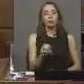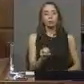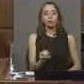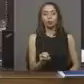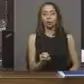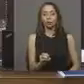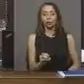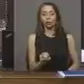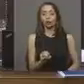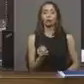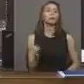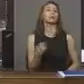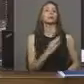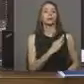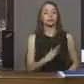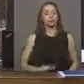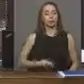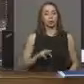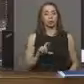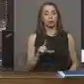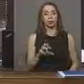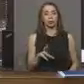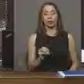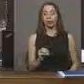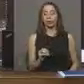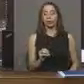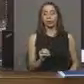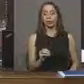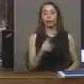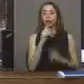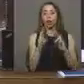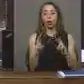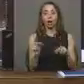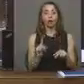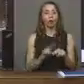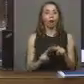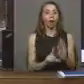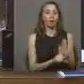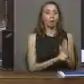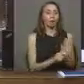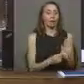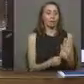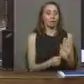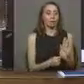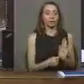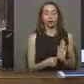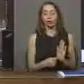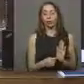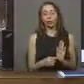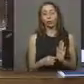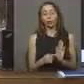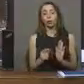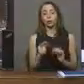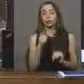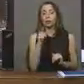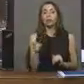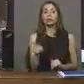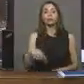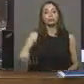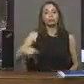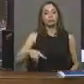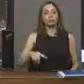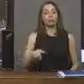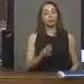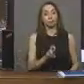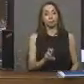Gracias, diputado Patricio Melero. Ojalá no hubiésemos tenido que legislar esto. En el tiempo de la bancada del Partido